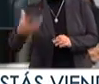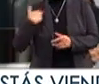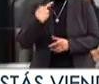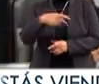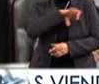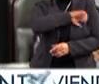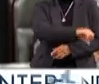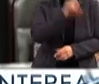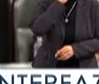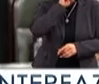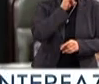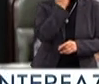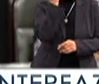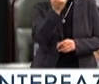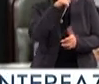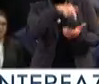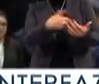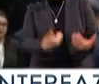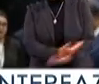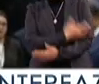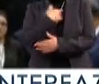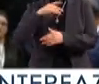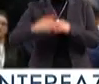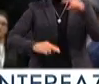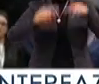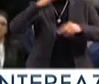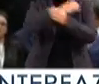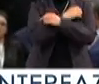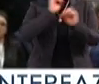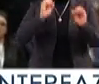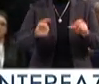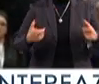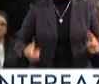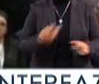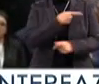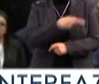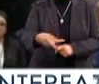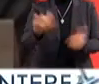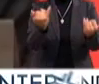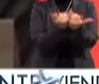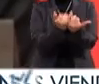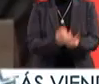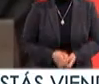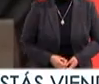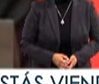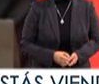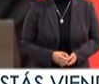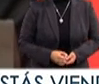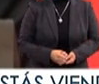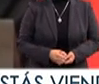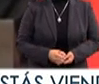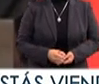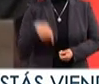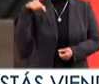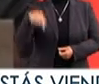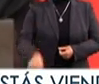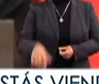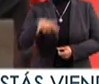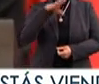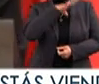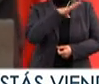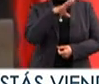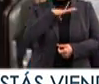orientación sexual, idioma, lugar de origen, nivel educativo o posición económica. Habrá un